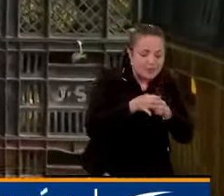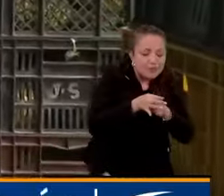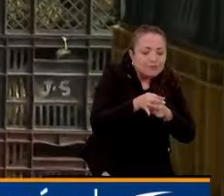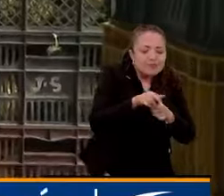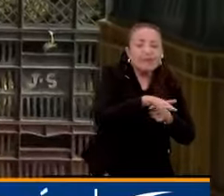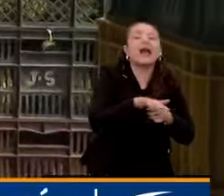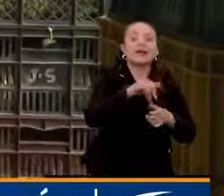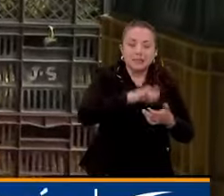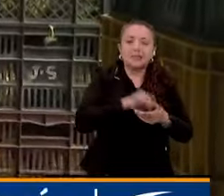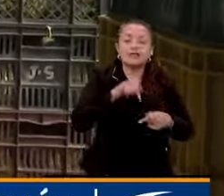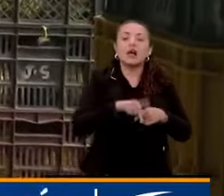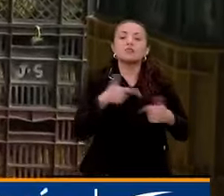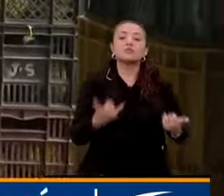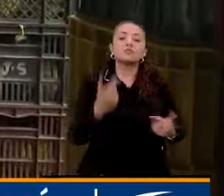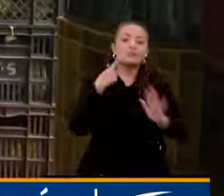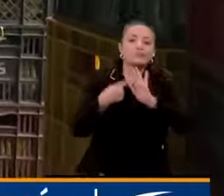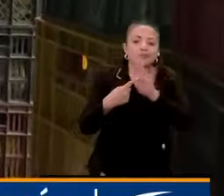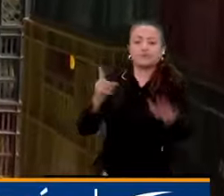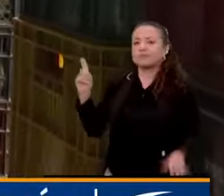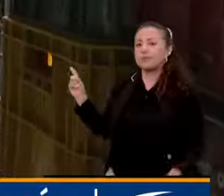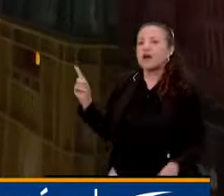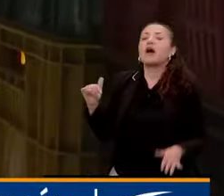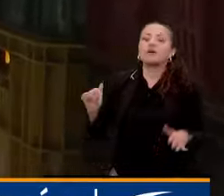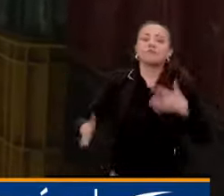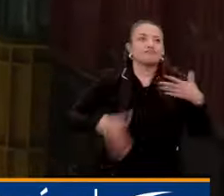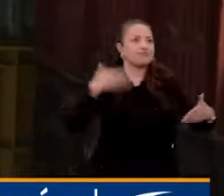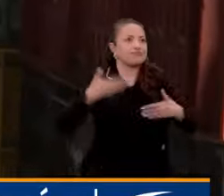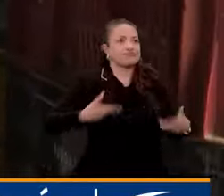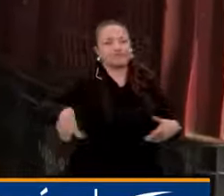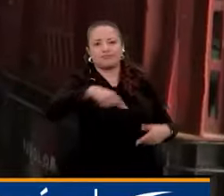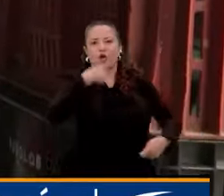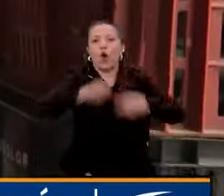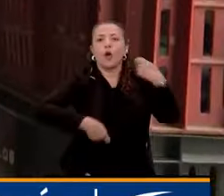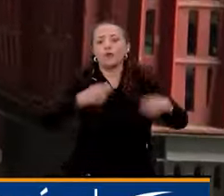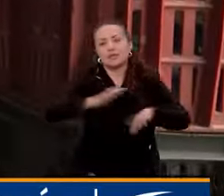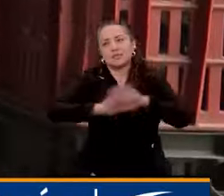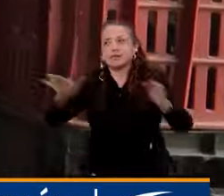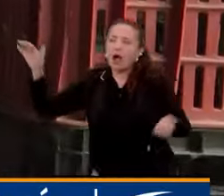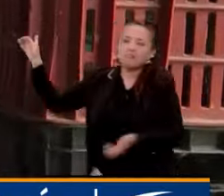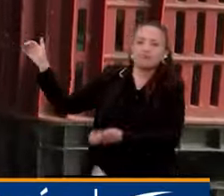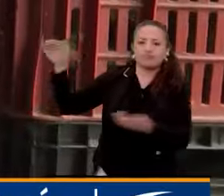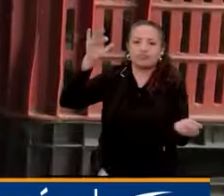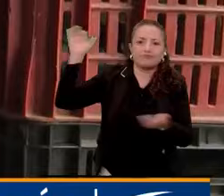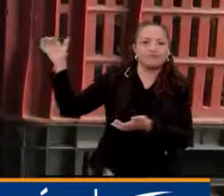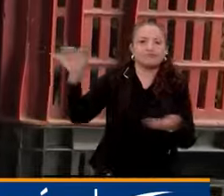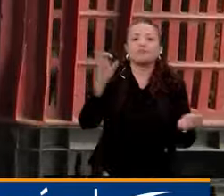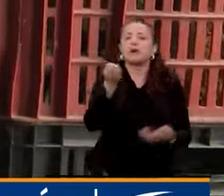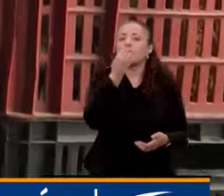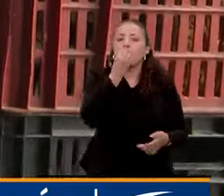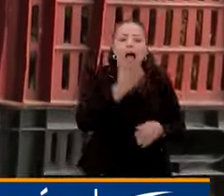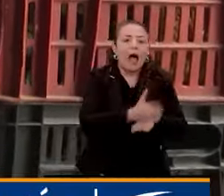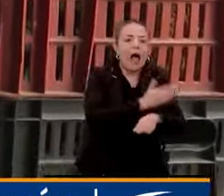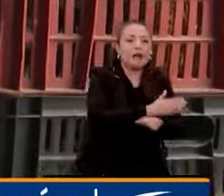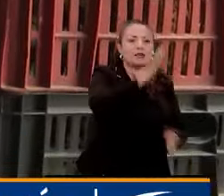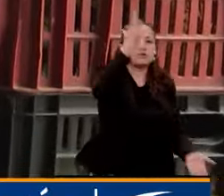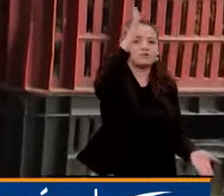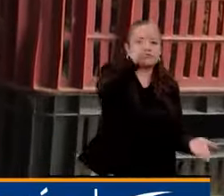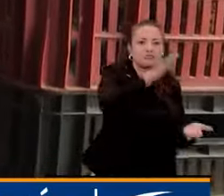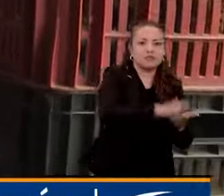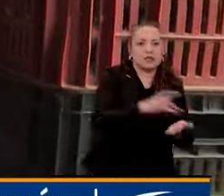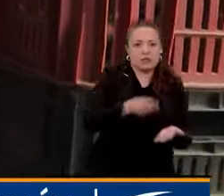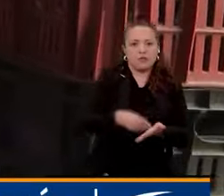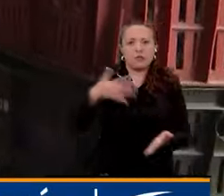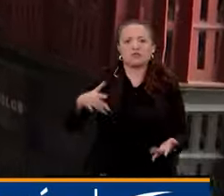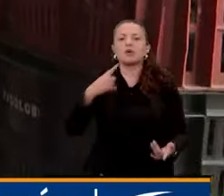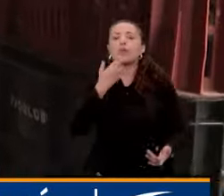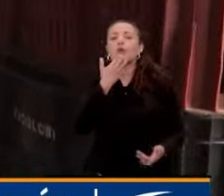esta hora un panorama de alegría contentísimo los comerciantes porque empezaron a llegar algunos productos que estaban escaseando que estaban bien caros estamos